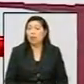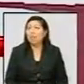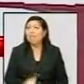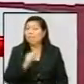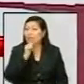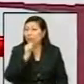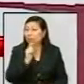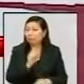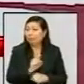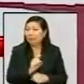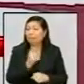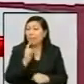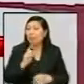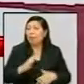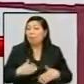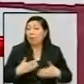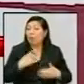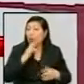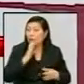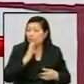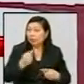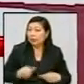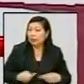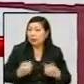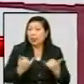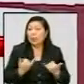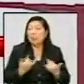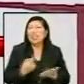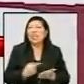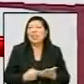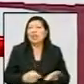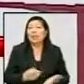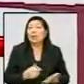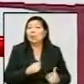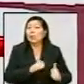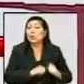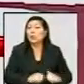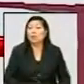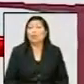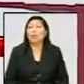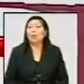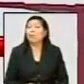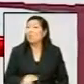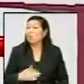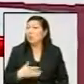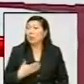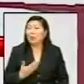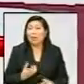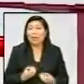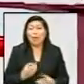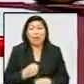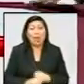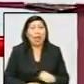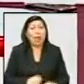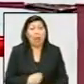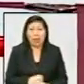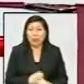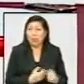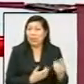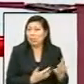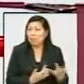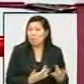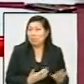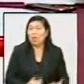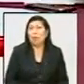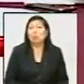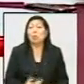carecen de capacidad para poder discernir. ¿Y esto en qué nos ha afectado? No puede ser que tantos años estemos esperando,